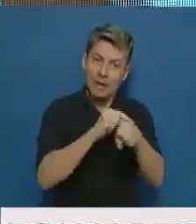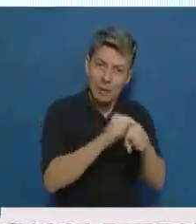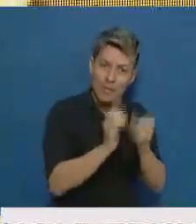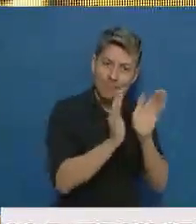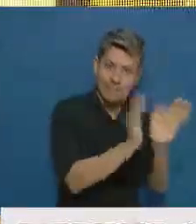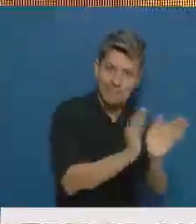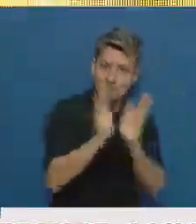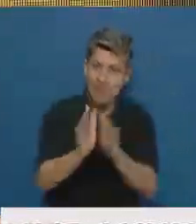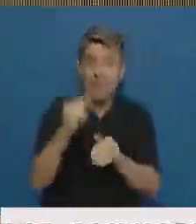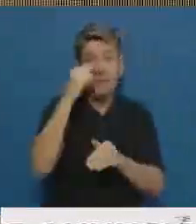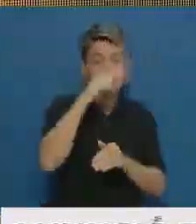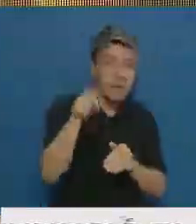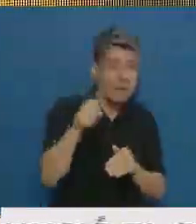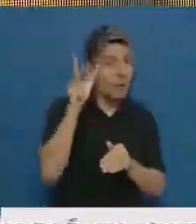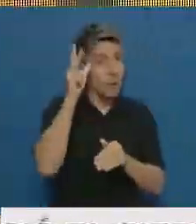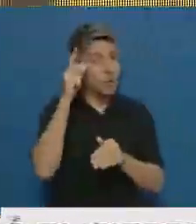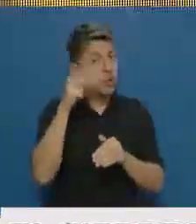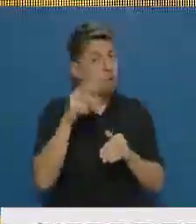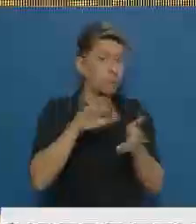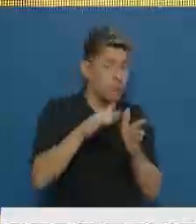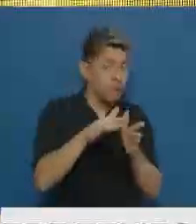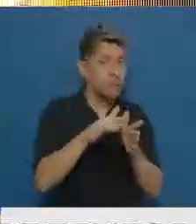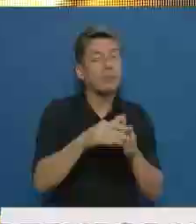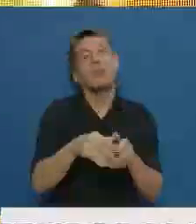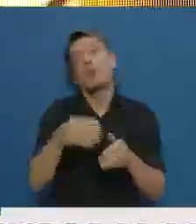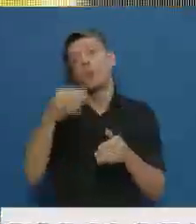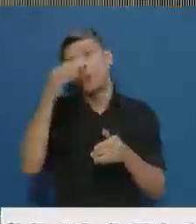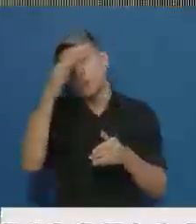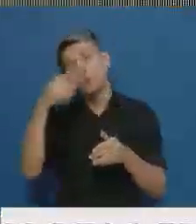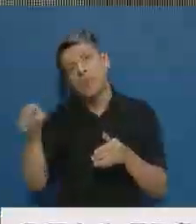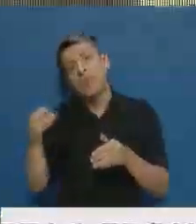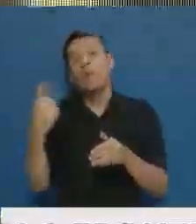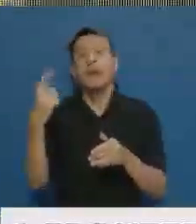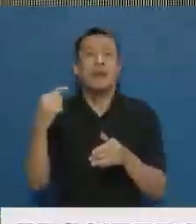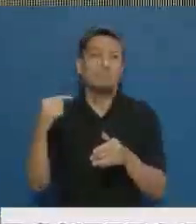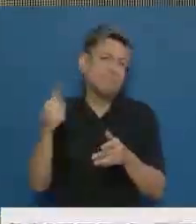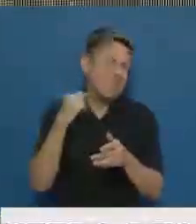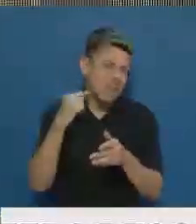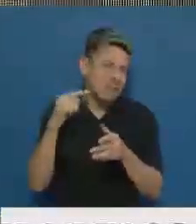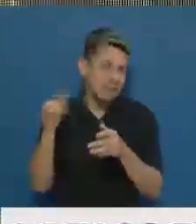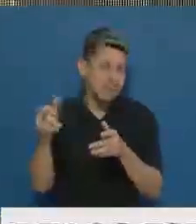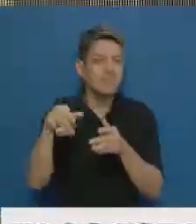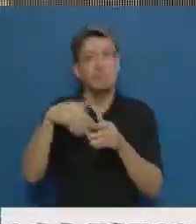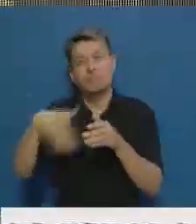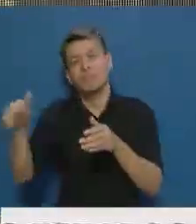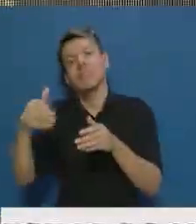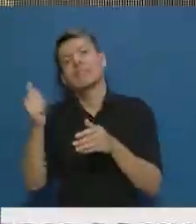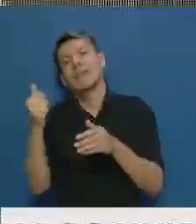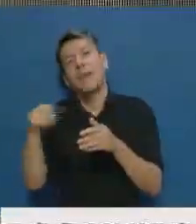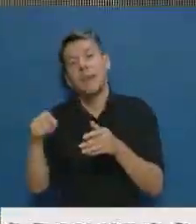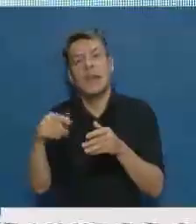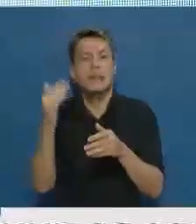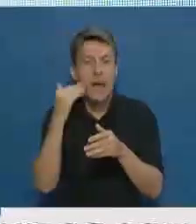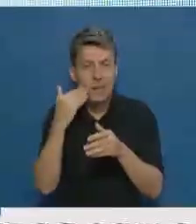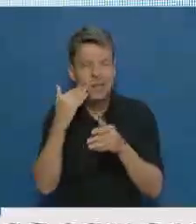que es 7:30, 8 de la mañana, entre las 2:30 y la 1:30 del mediodía y entre las 5:30 y las 6:30 de la tarde. Este tipo de medidas